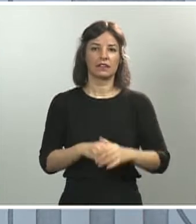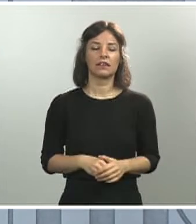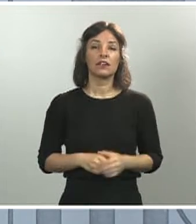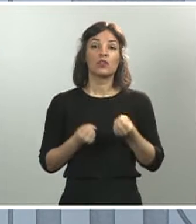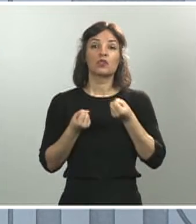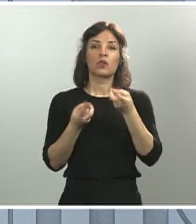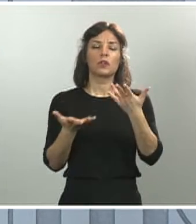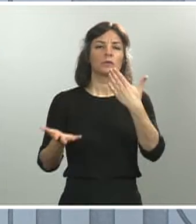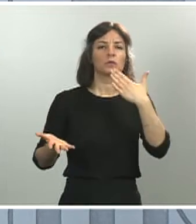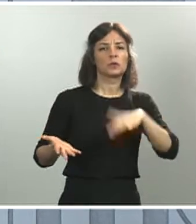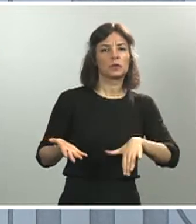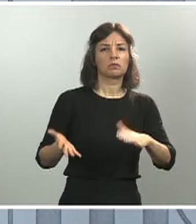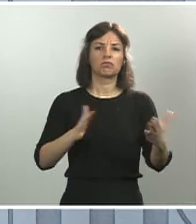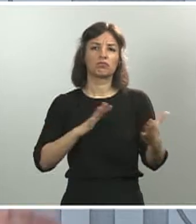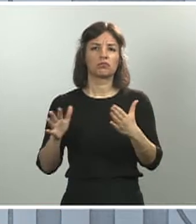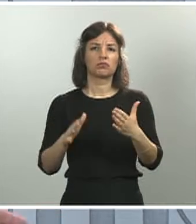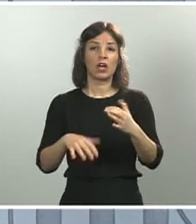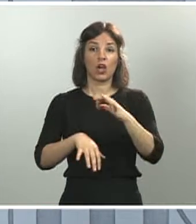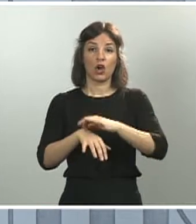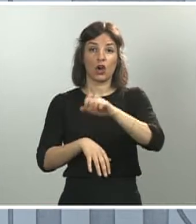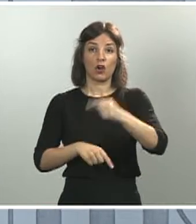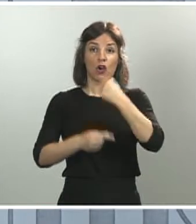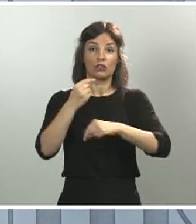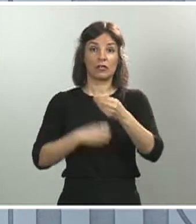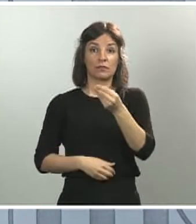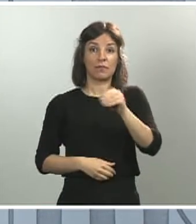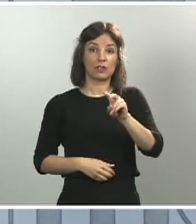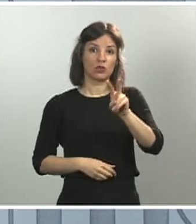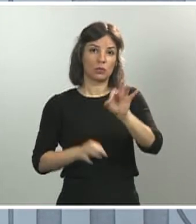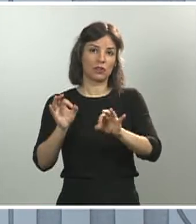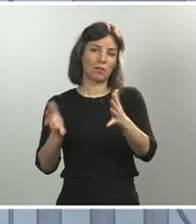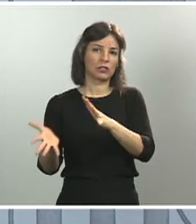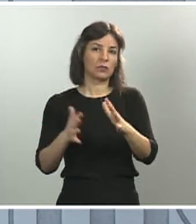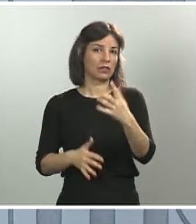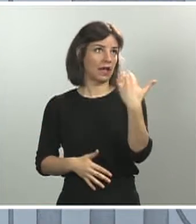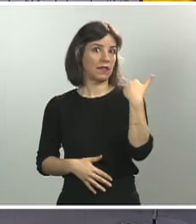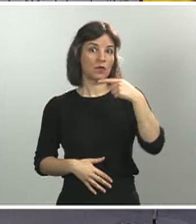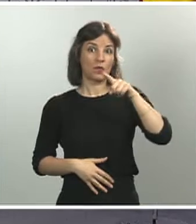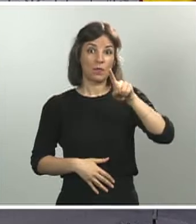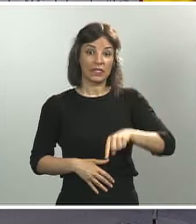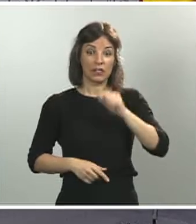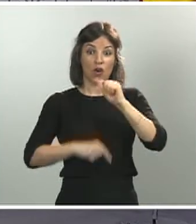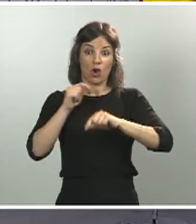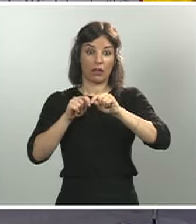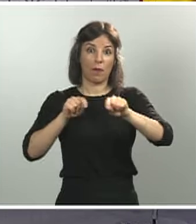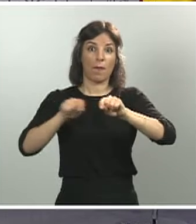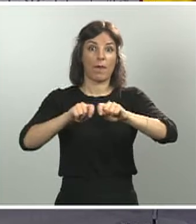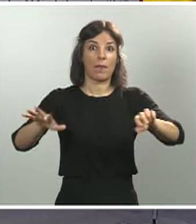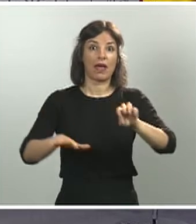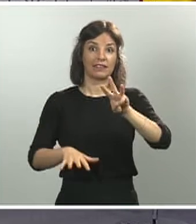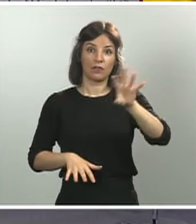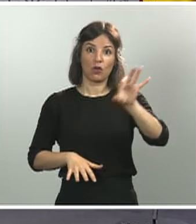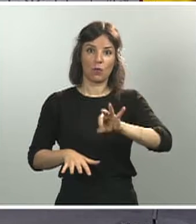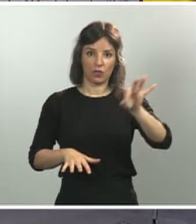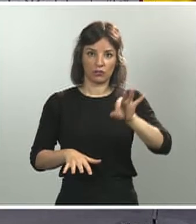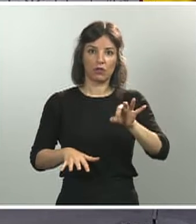de un 2% de incremento de contagios. Quiero recordar que hace un mes estábamos en índices de incremento de contagios de 35%, es una evolución